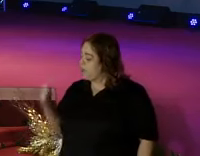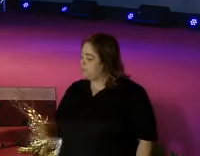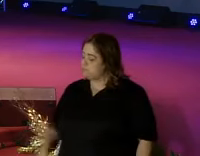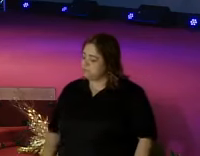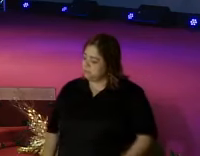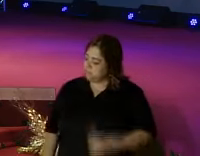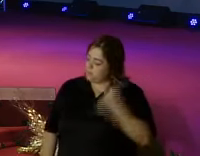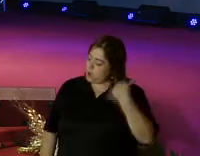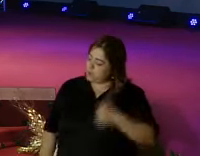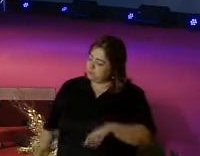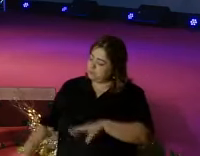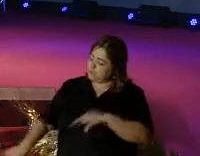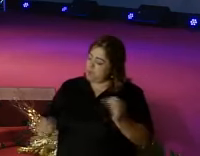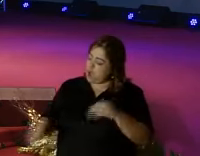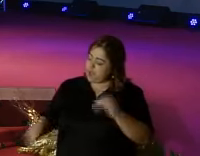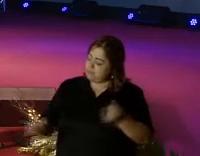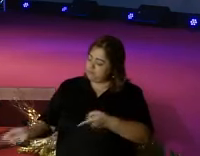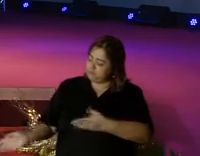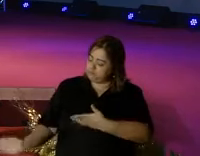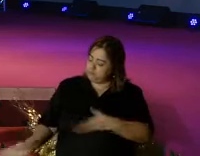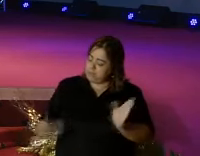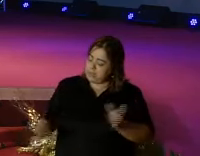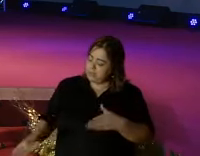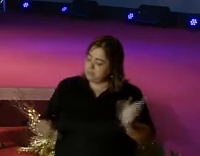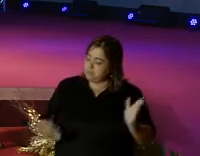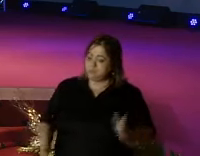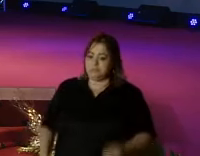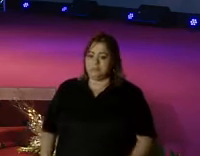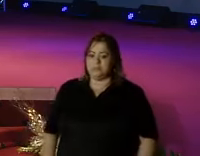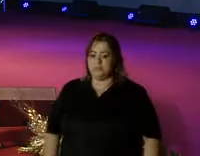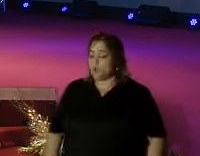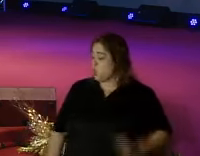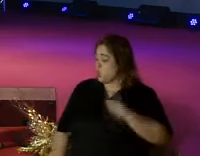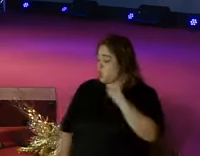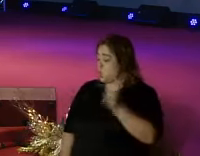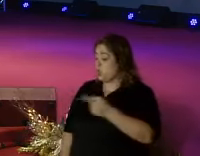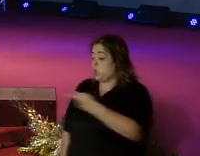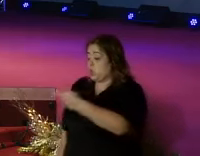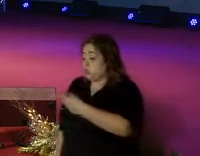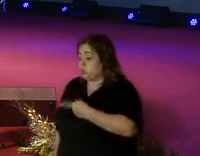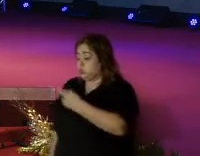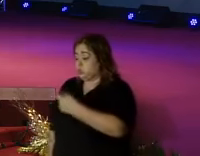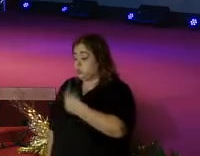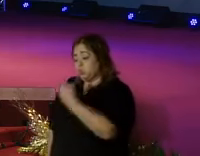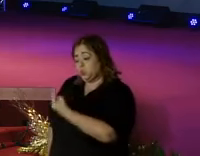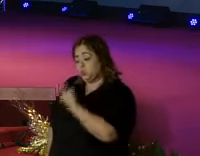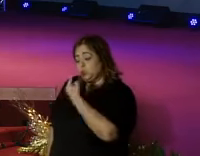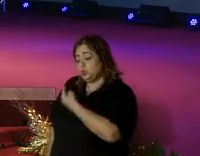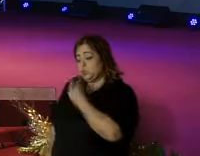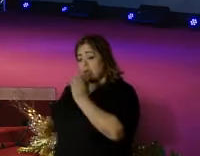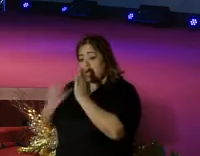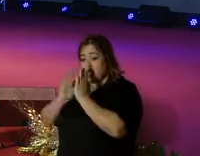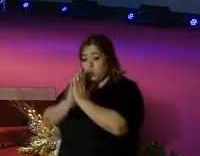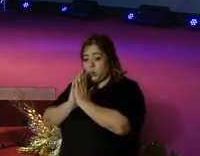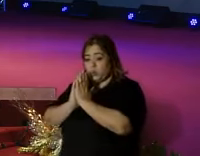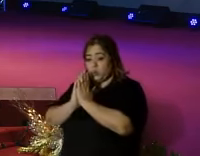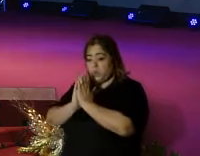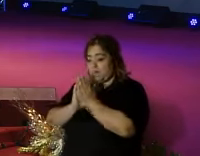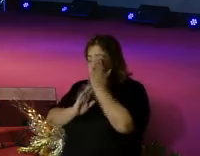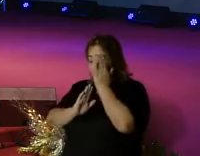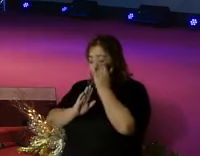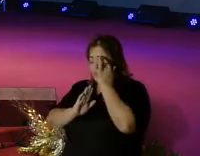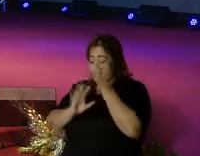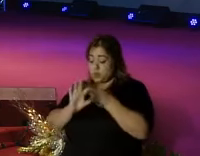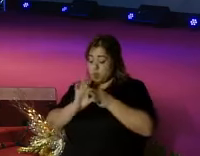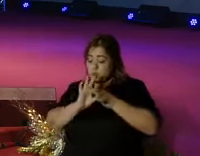afuera. Hay tiempos donde tenemos que estar en intimidad con los que están en acuerdo, los que tienen la sinergia esa, ¿te acuerdas? Tenemos que estar